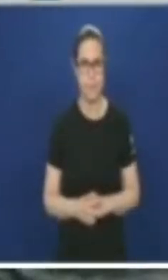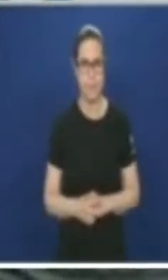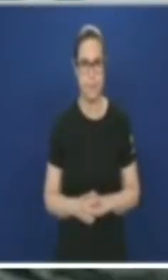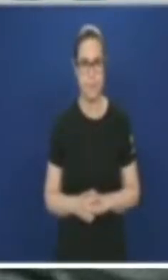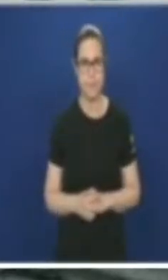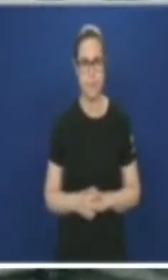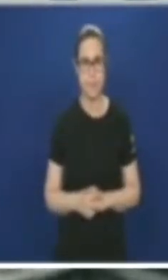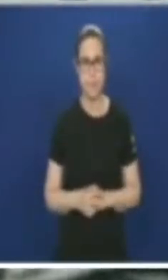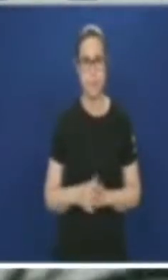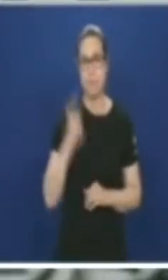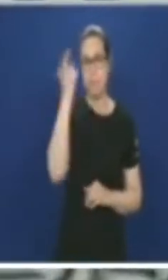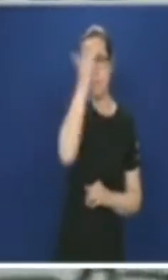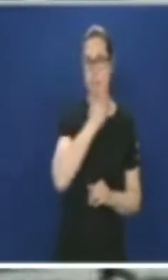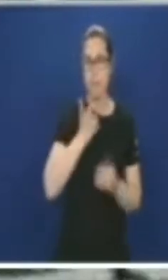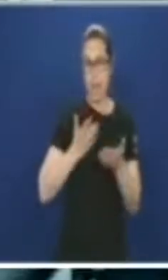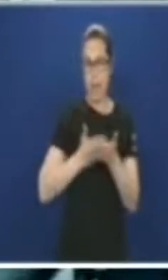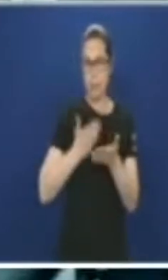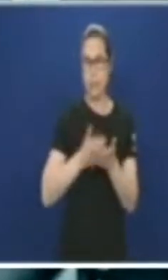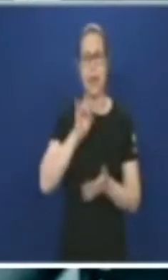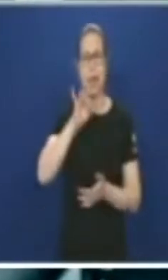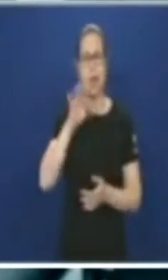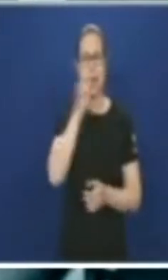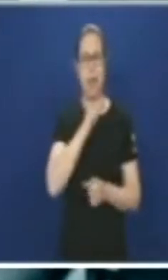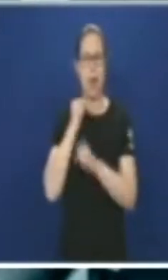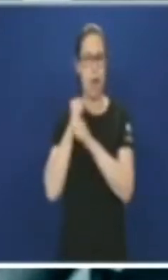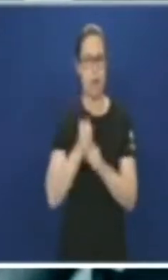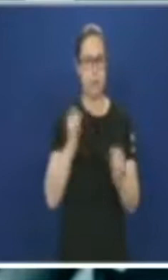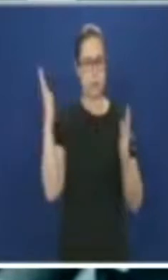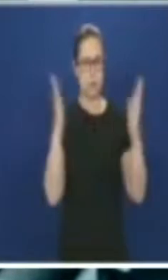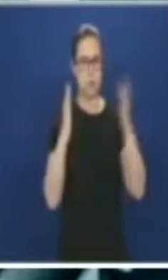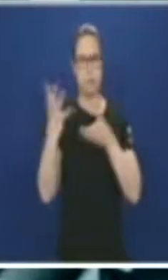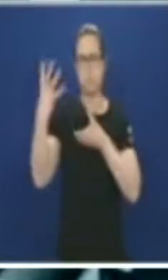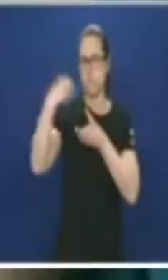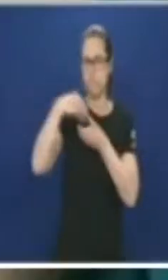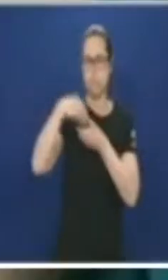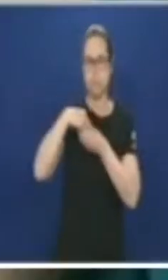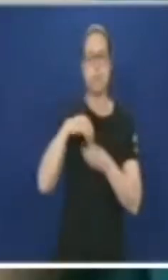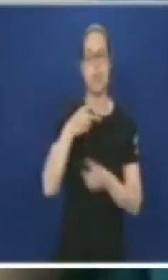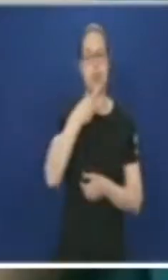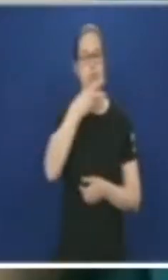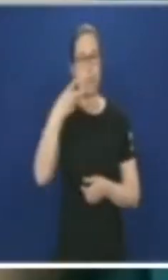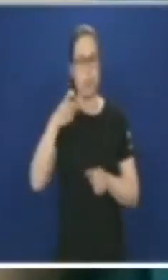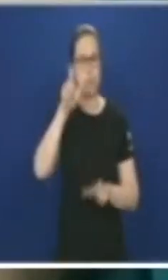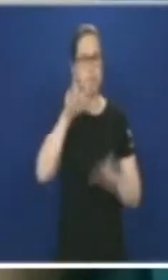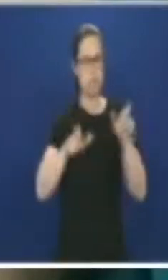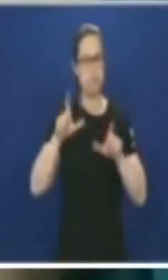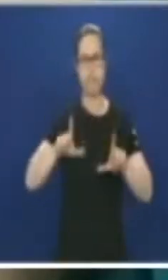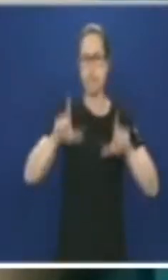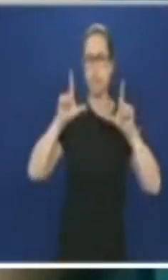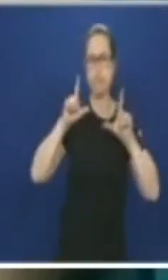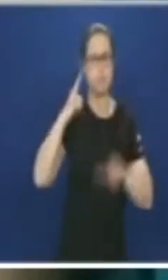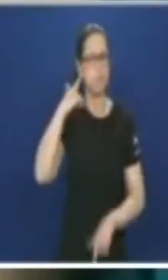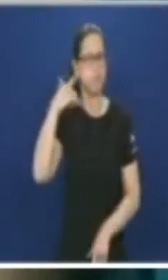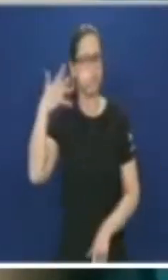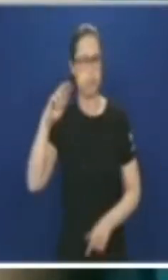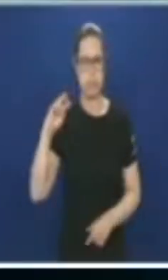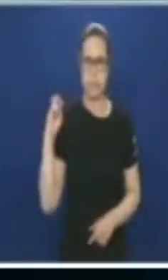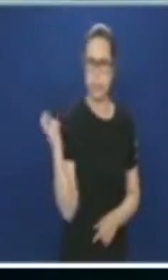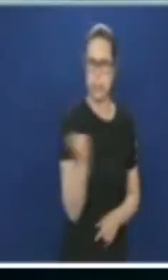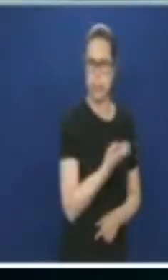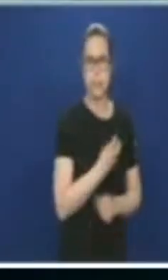Durante os 15 anos de vida da revista, máis de 200 personalidades, entre as que tamén destacaron Xavier Prado, Lameiro, Ángel Casal ou